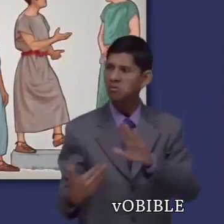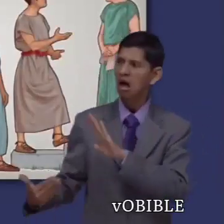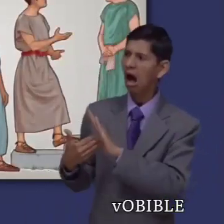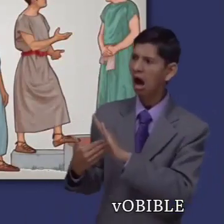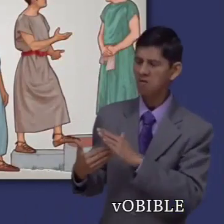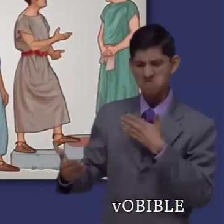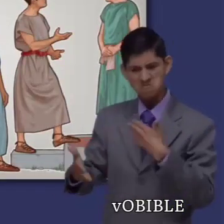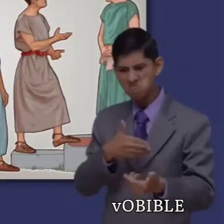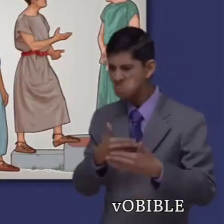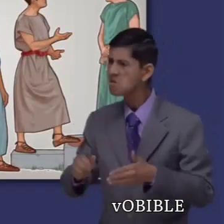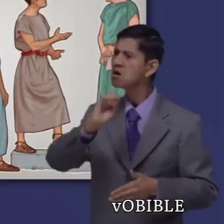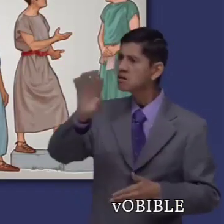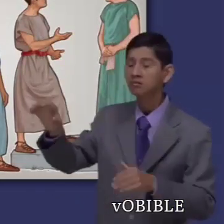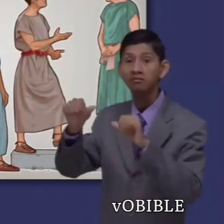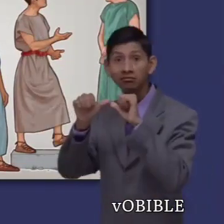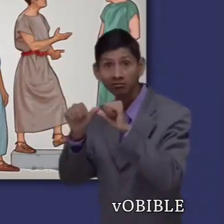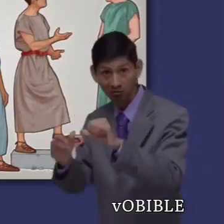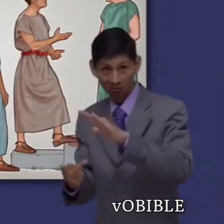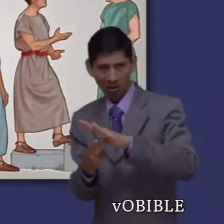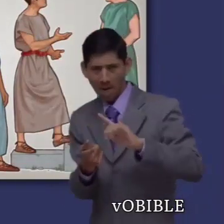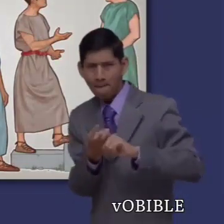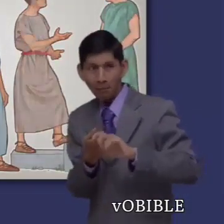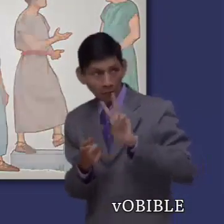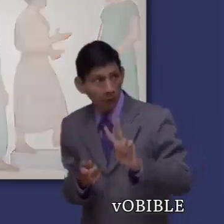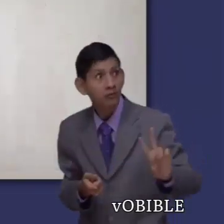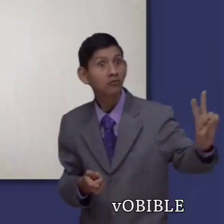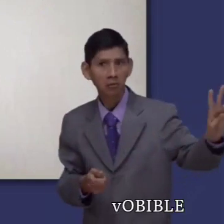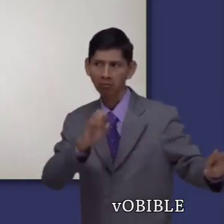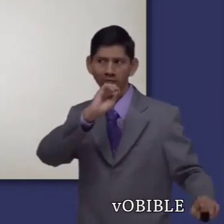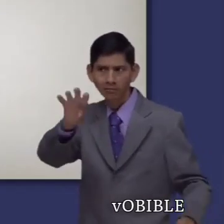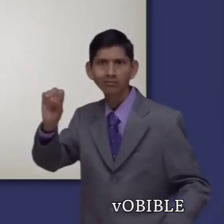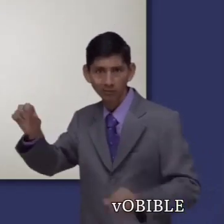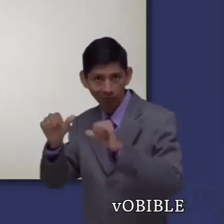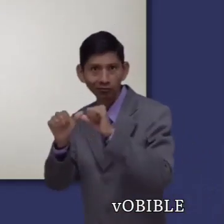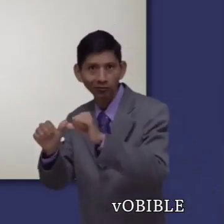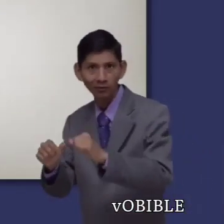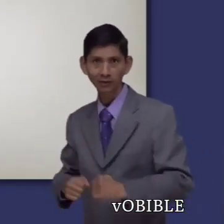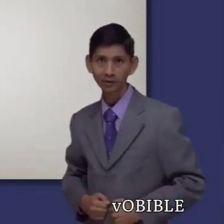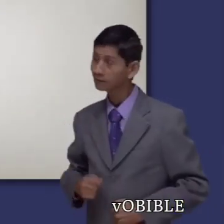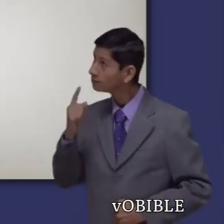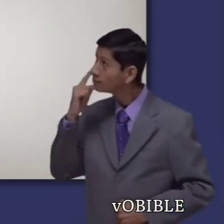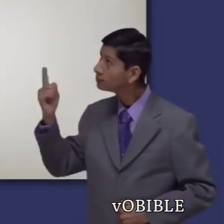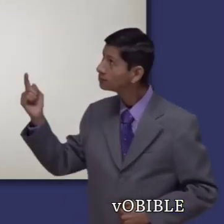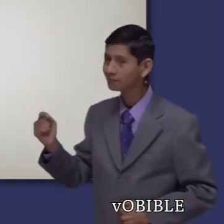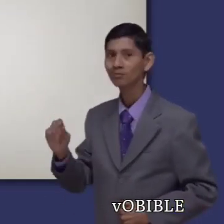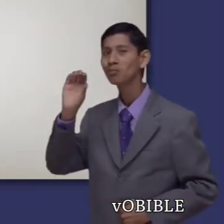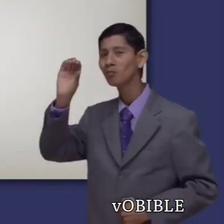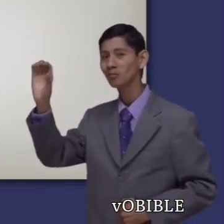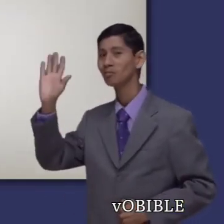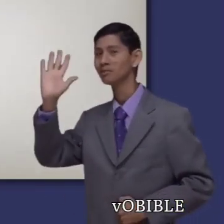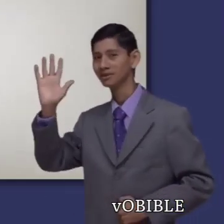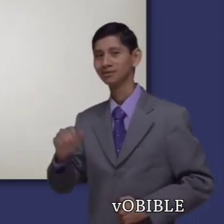predicando incluso cuando Pablo y Silas tuvieron que irse a Berea. Primera a los Tesalonicenses tiene 5